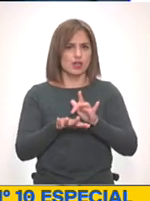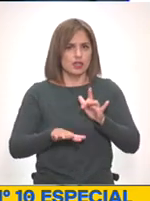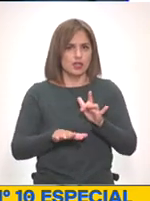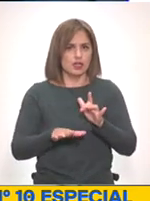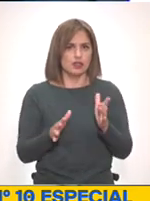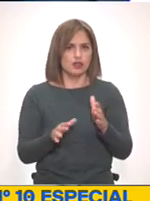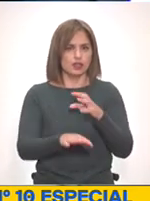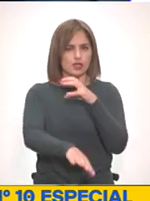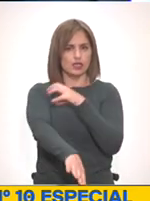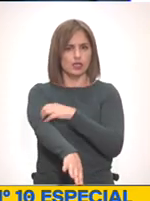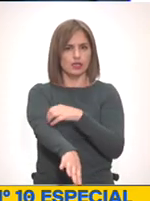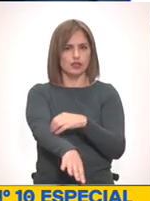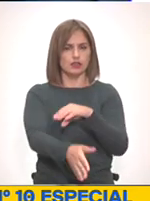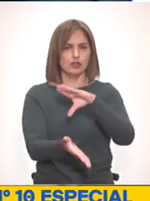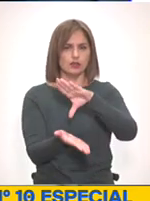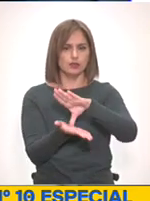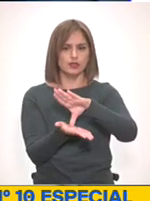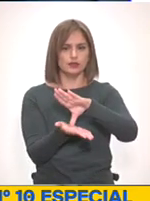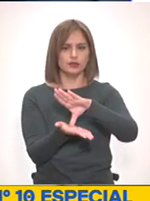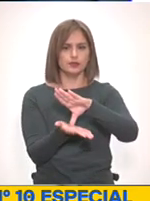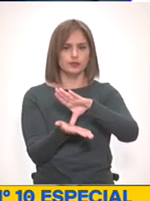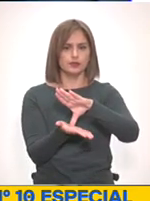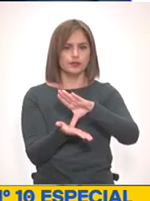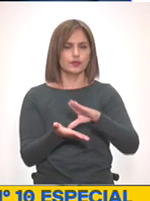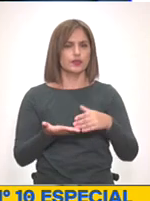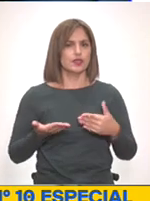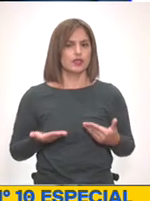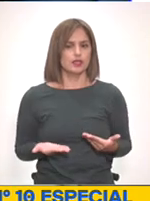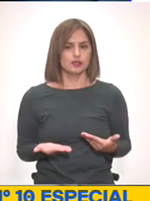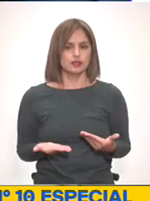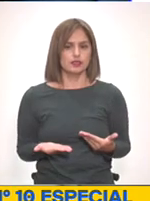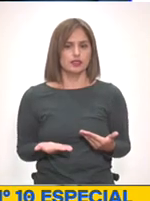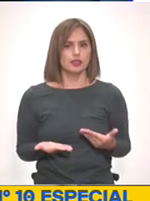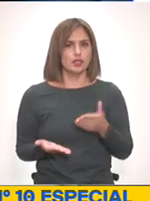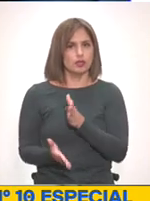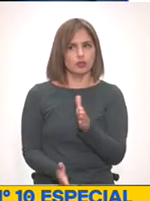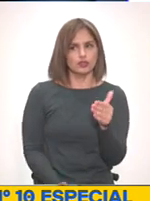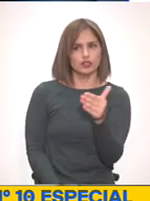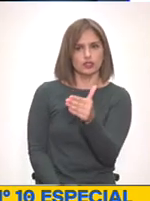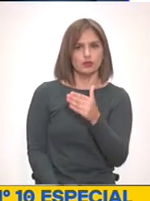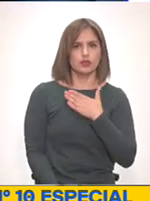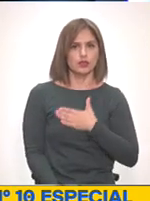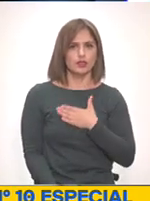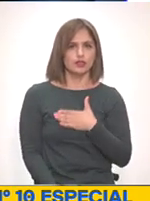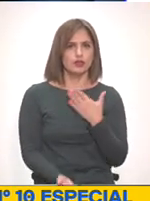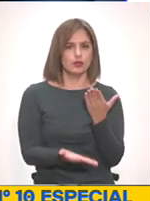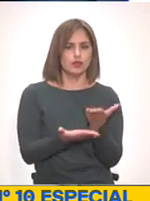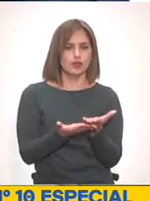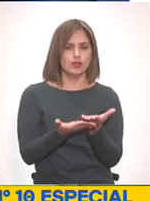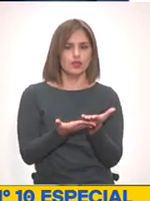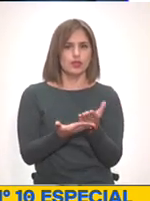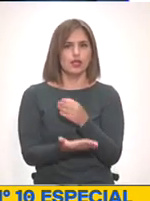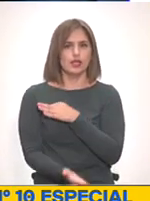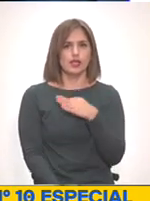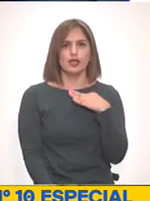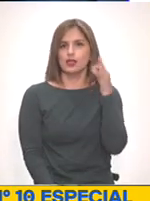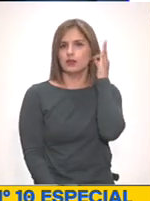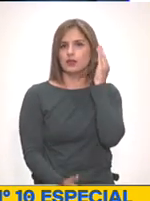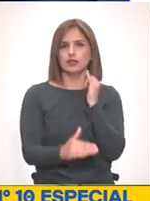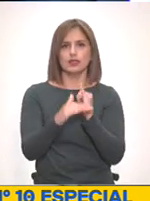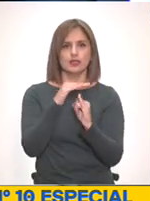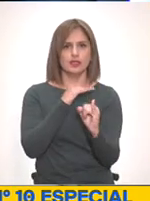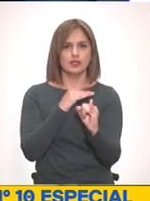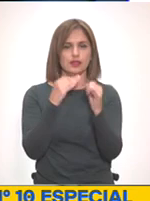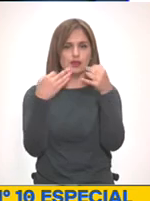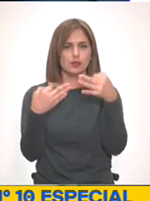en las regiones del país en ese sentido presidente y por su intermedio que quiero pedirle a la ministra del interior que ponga